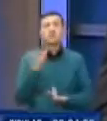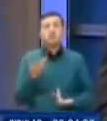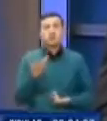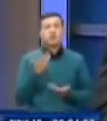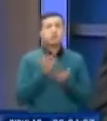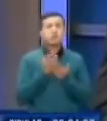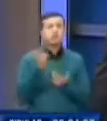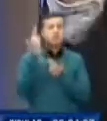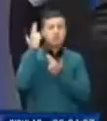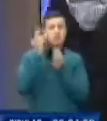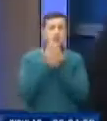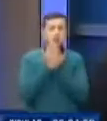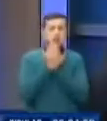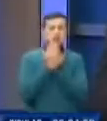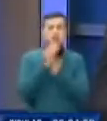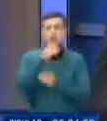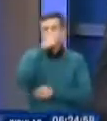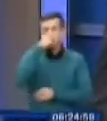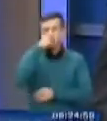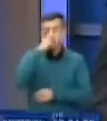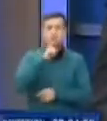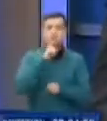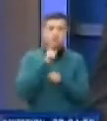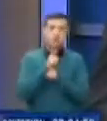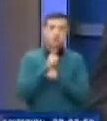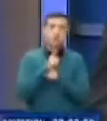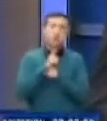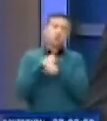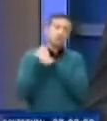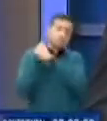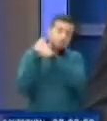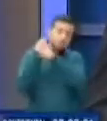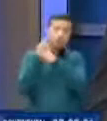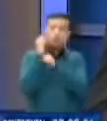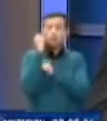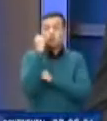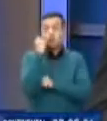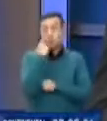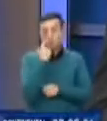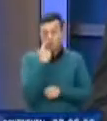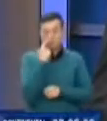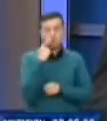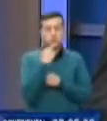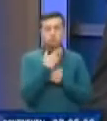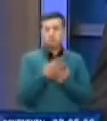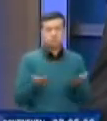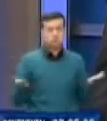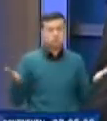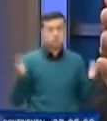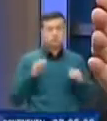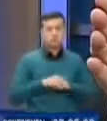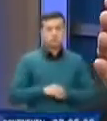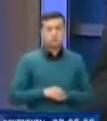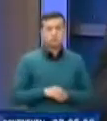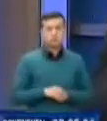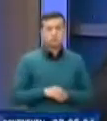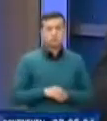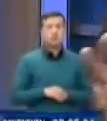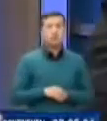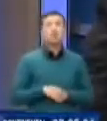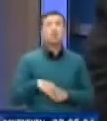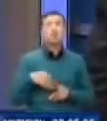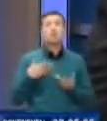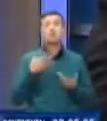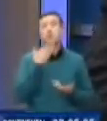la marina box está haciendo control con aviones tripulados con los submarinos con los guardacostas será que para